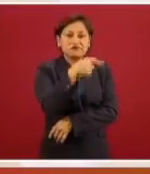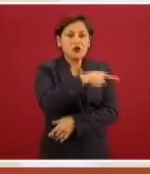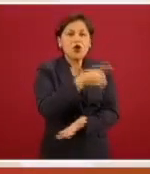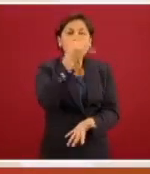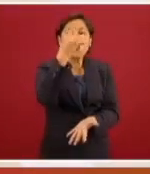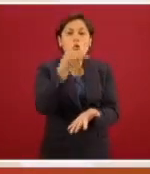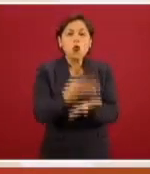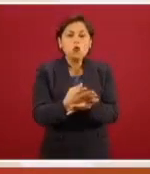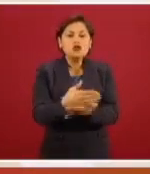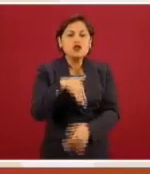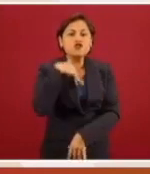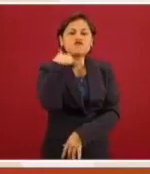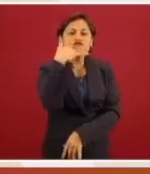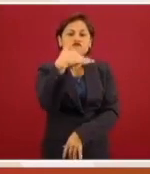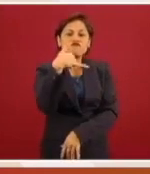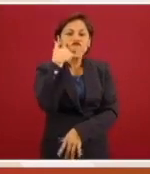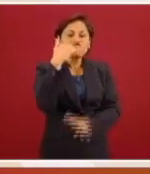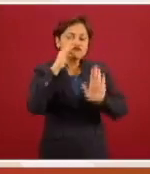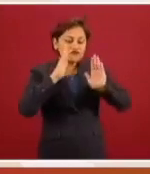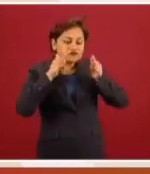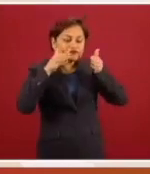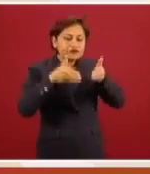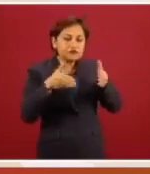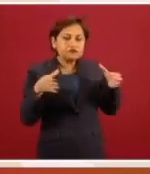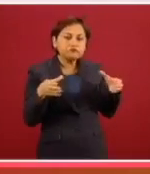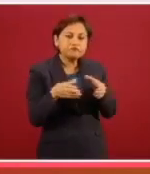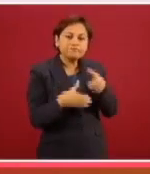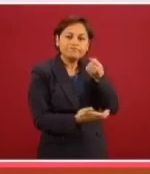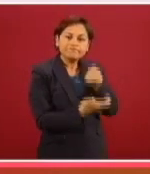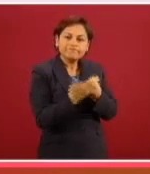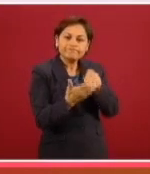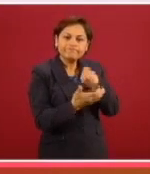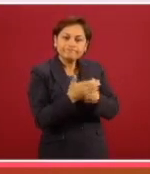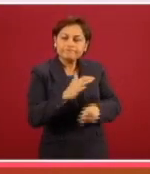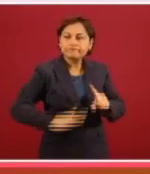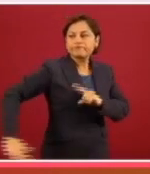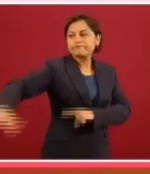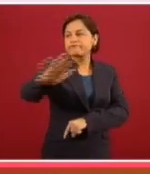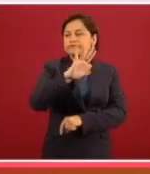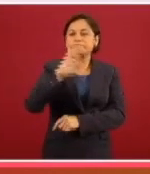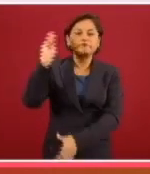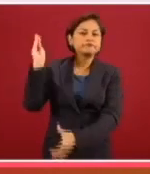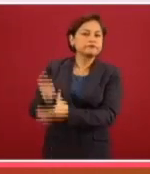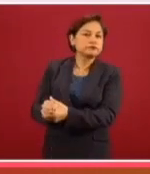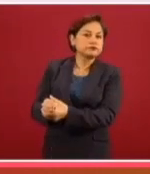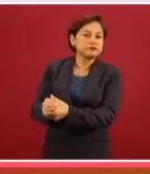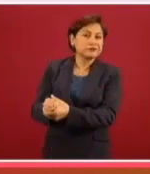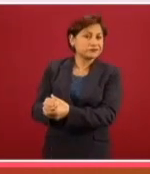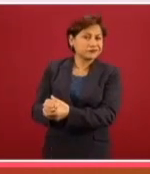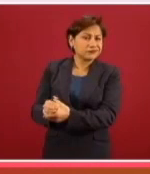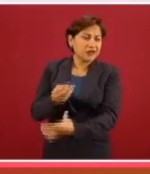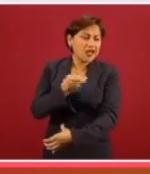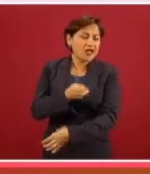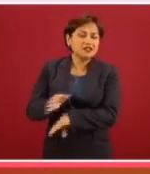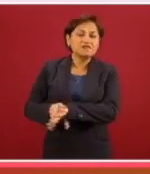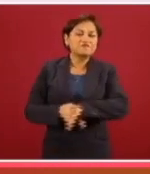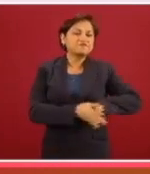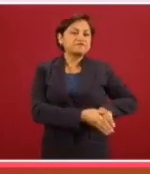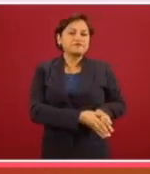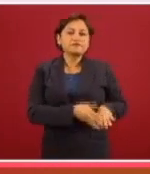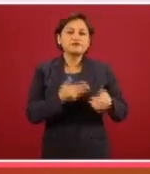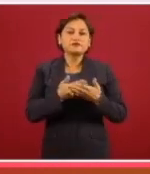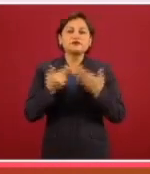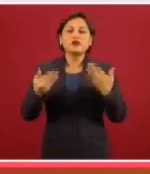beneficio de unos cuantos. La fórmula que estamos aplicando para